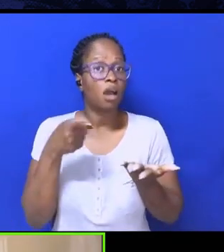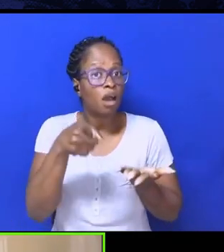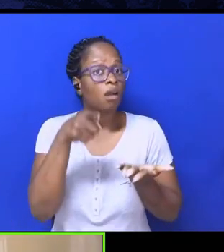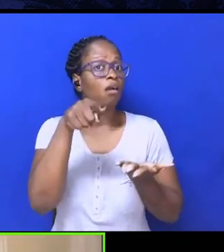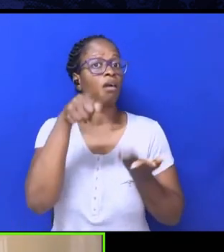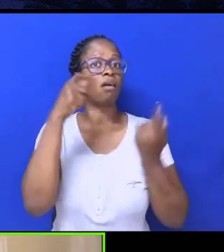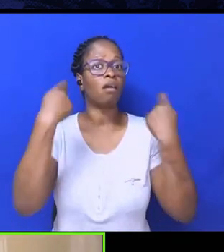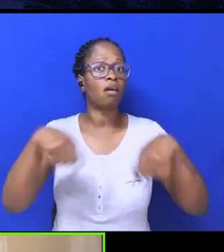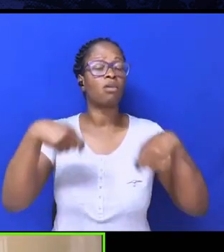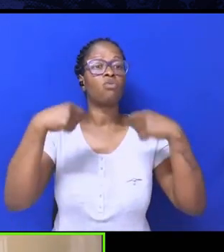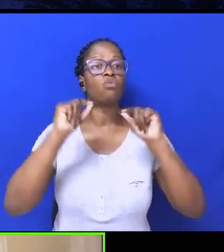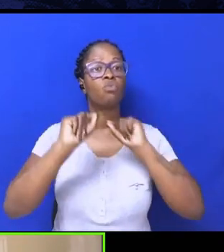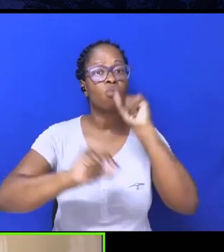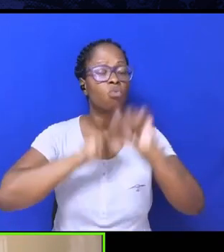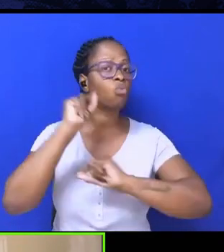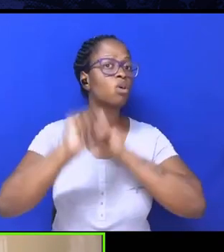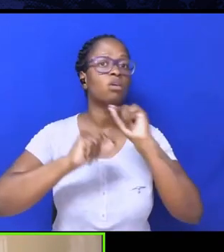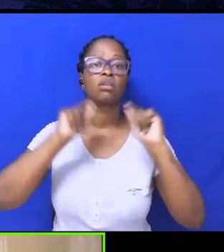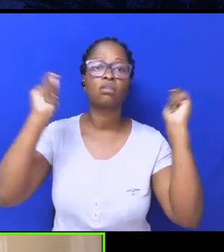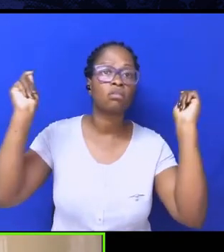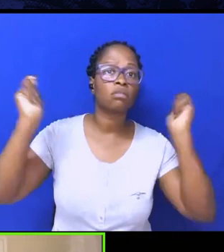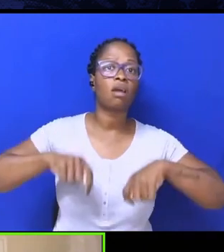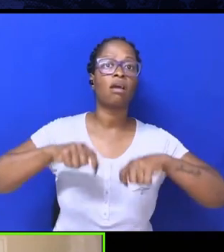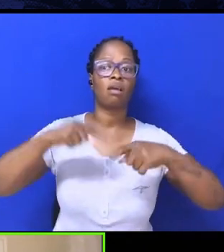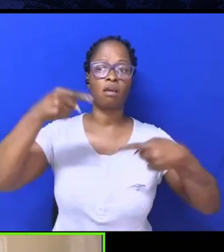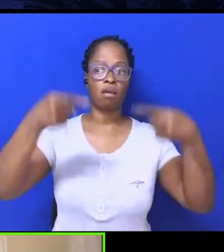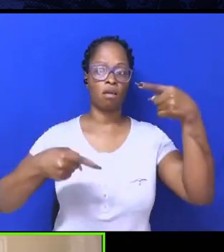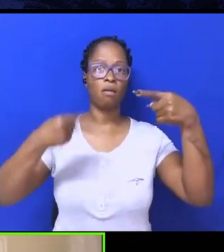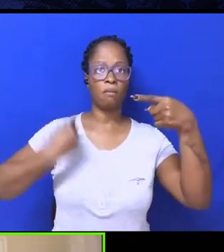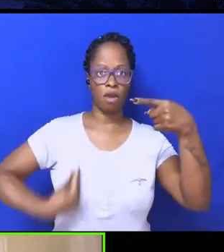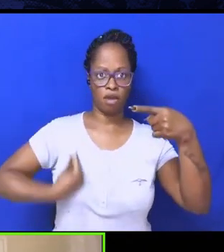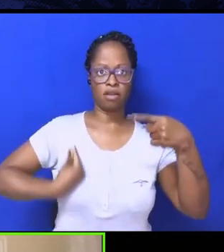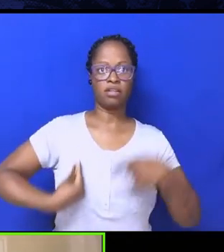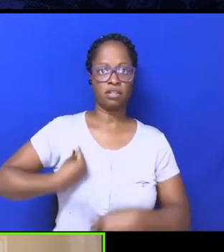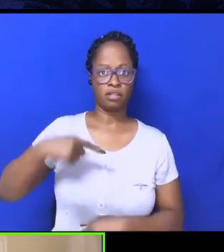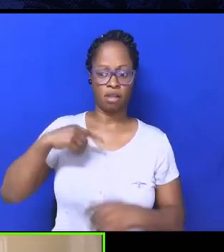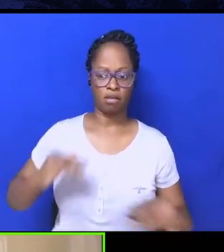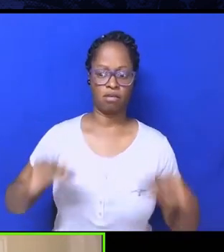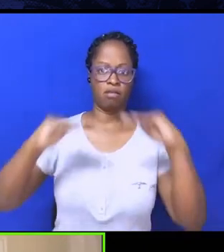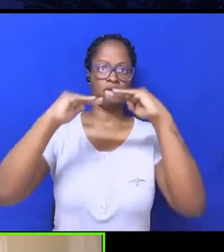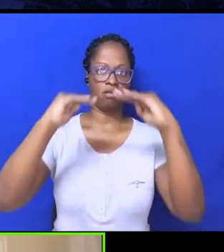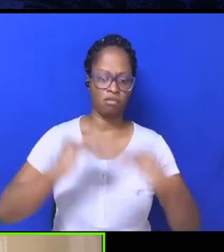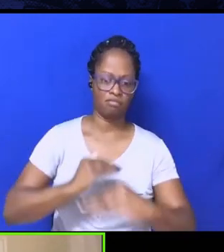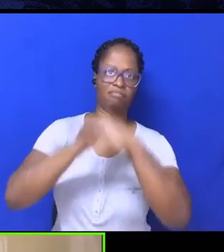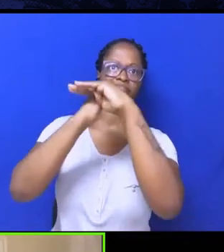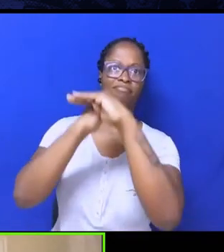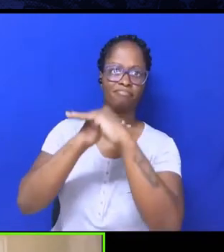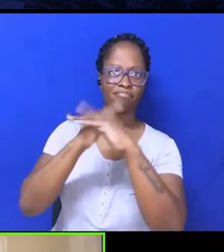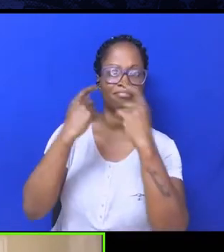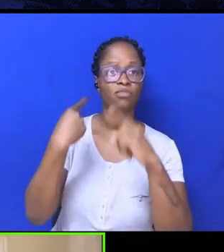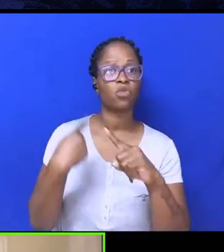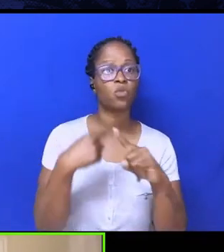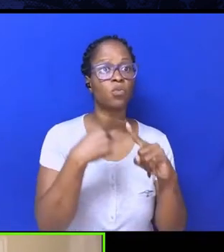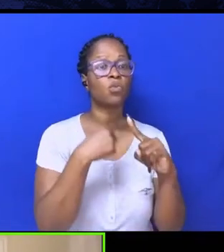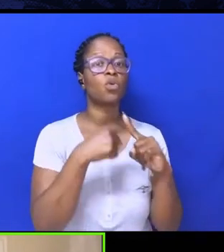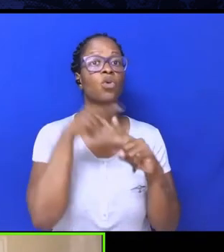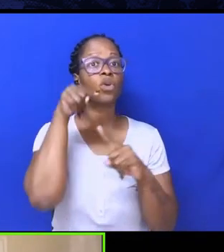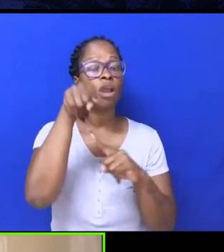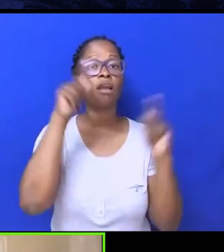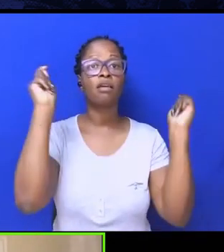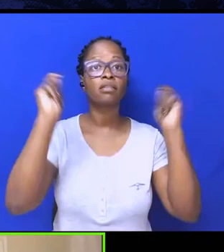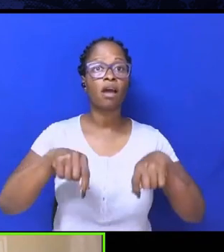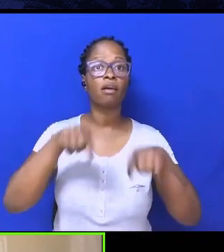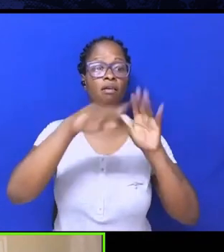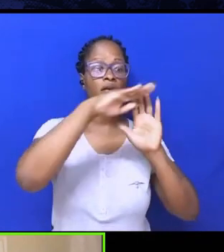como la paridad pero que supone también que esas políticas de la presencia vayan acompañadas de un programa propio y un